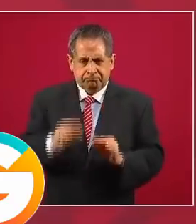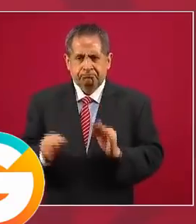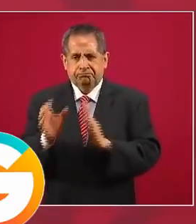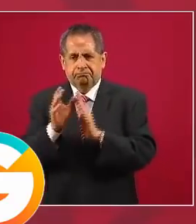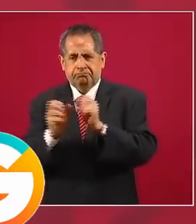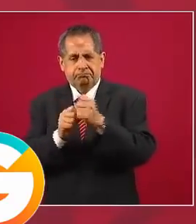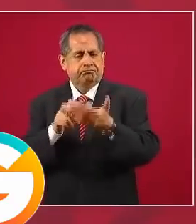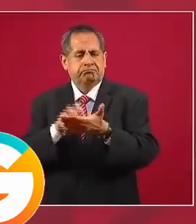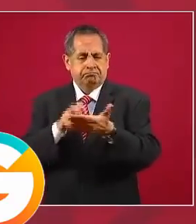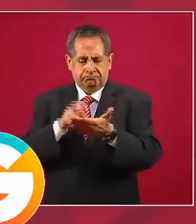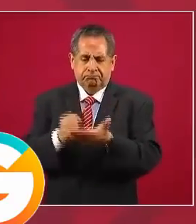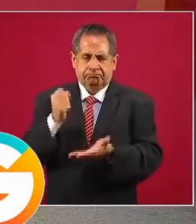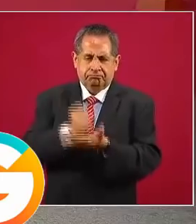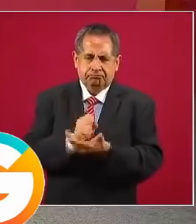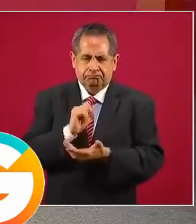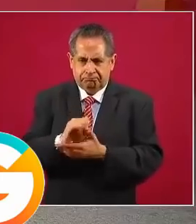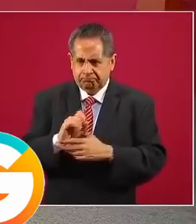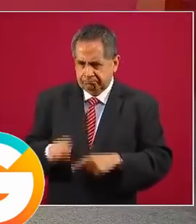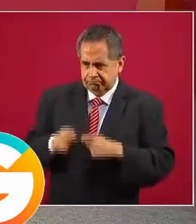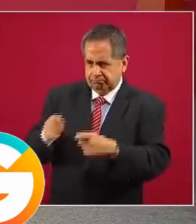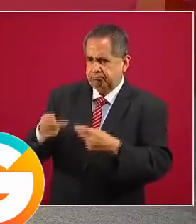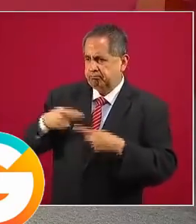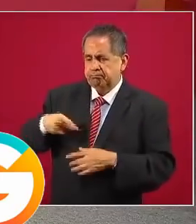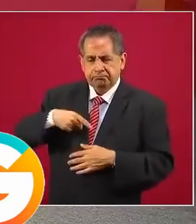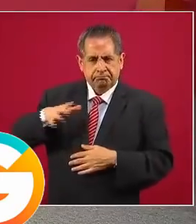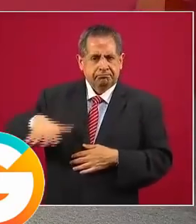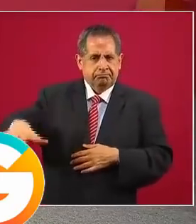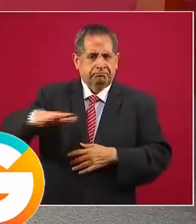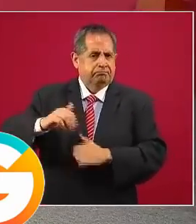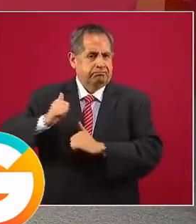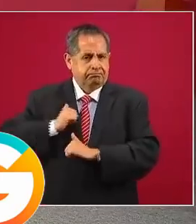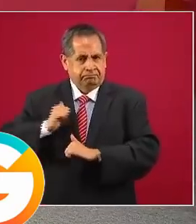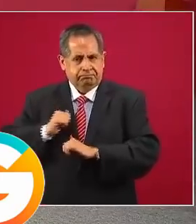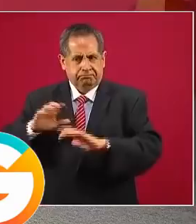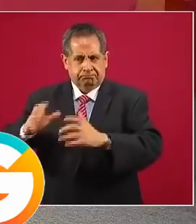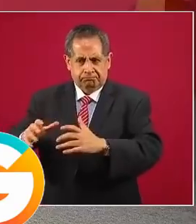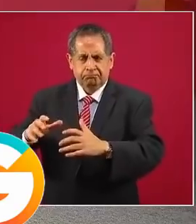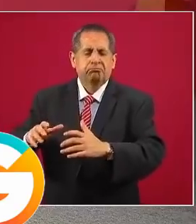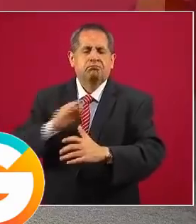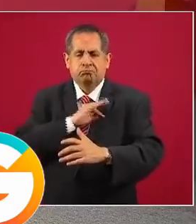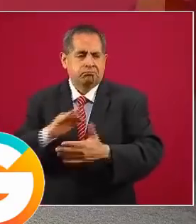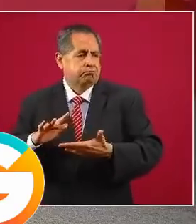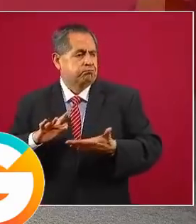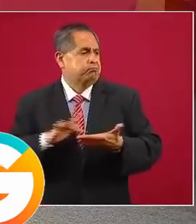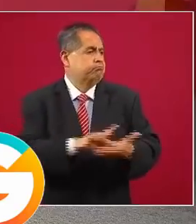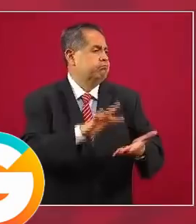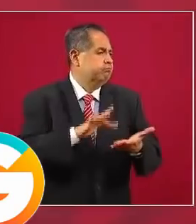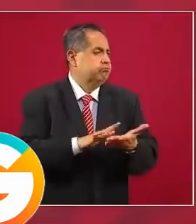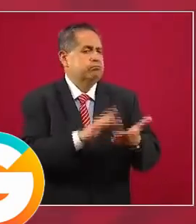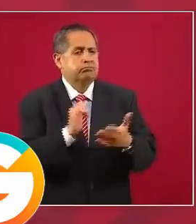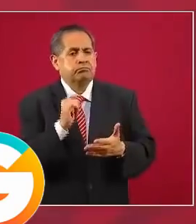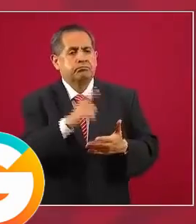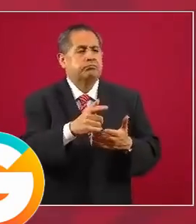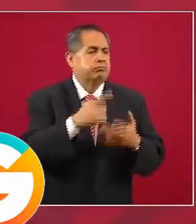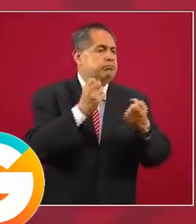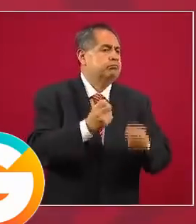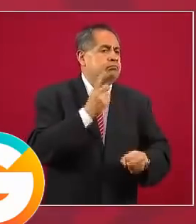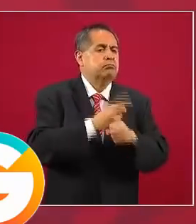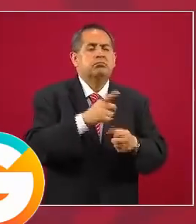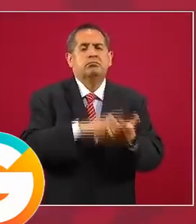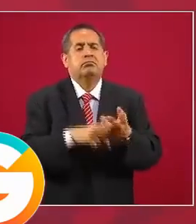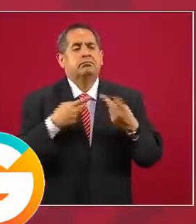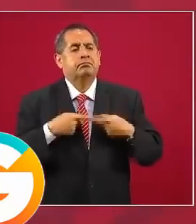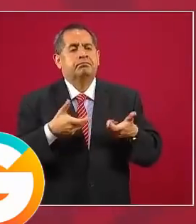Constitución y permitir que las Fuerzas Armadas ayudaran en labores de seguridad